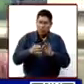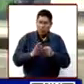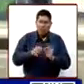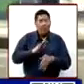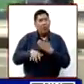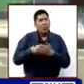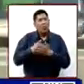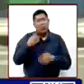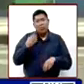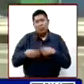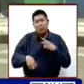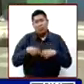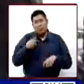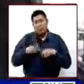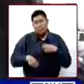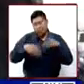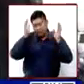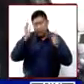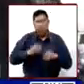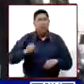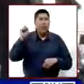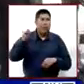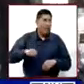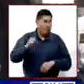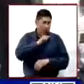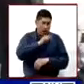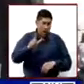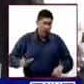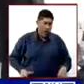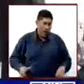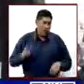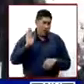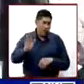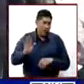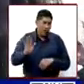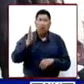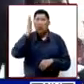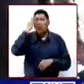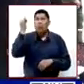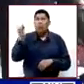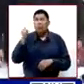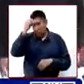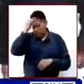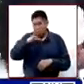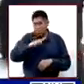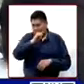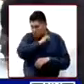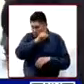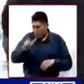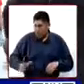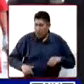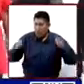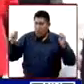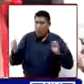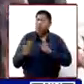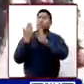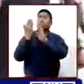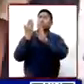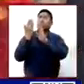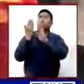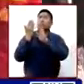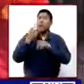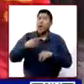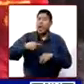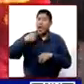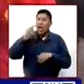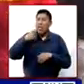tod todos estos problemas que ha habido si por la alcaldía están haciendo esto por qué no señor alcalde afronta y pone la cara y